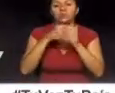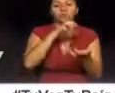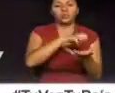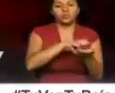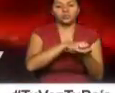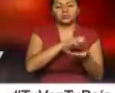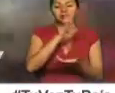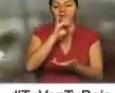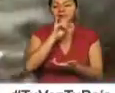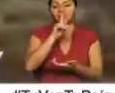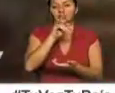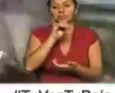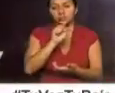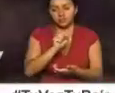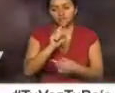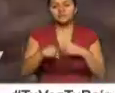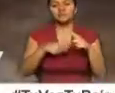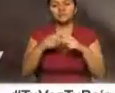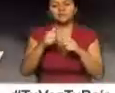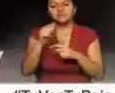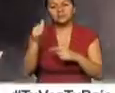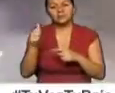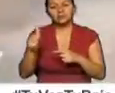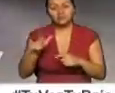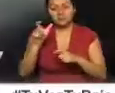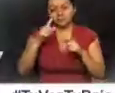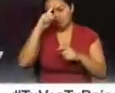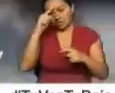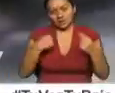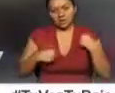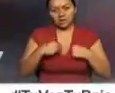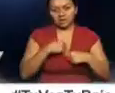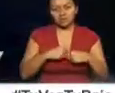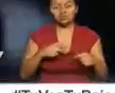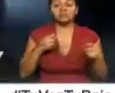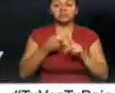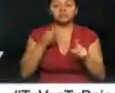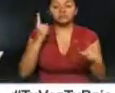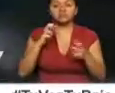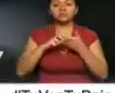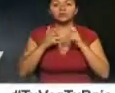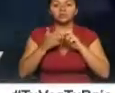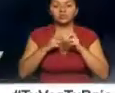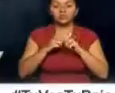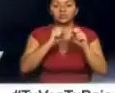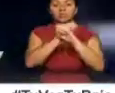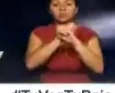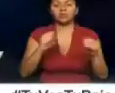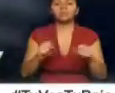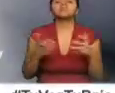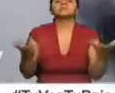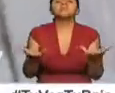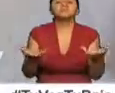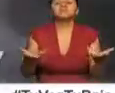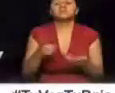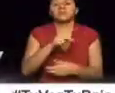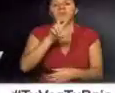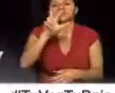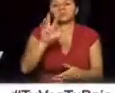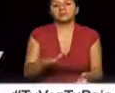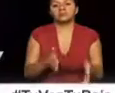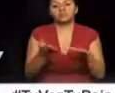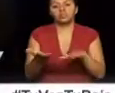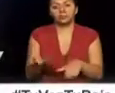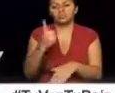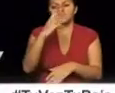Bitlis. Varios soldados han resultado heridos. Horas antes, un ataque con coche bomba en la ciudad de El Asig ha dejado tres muertos y más de